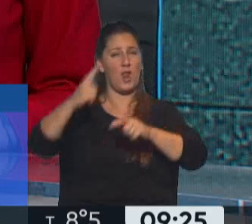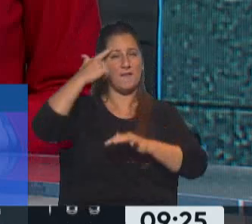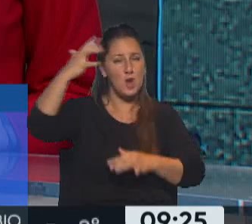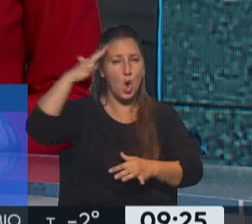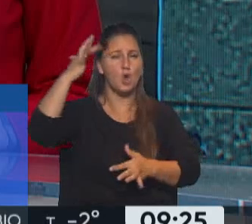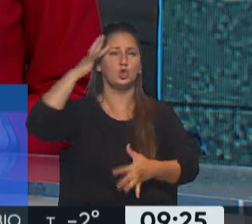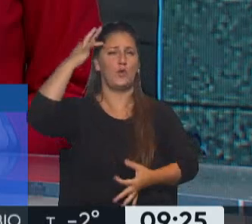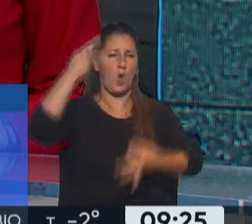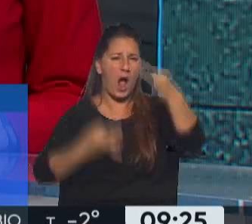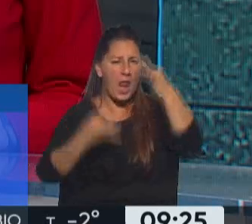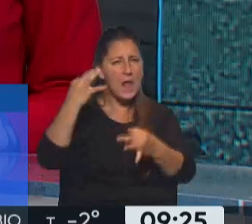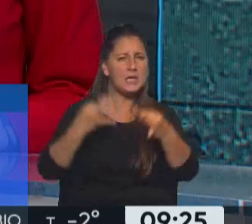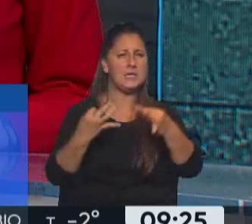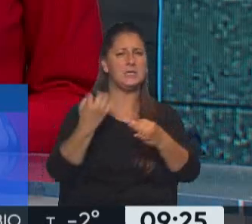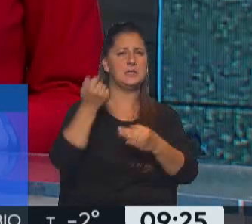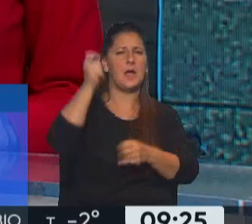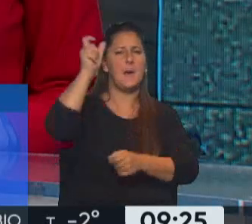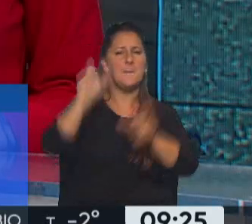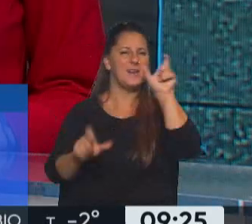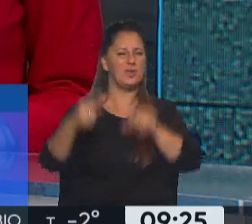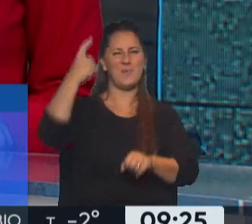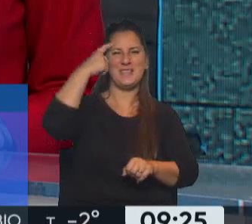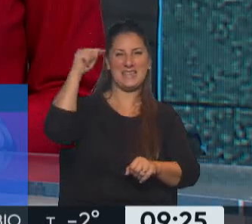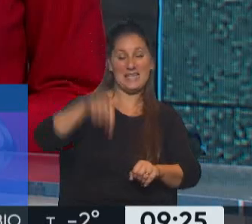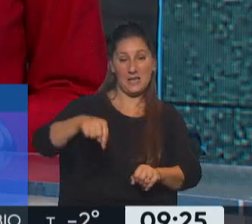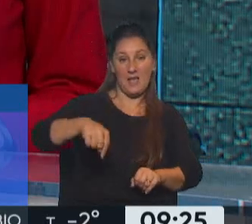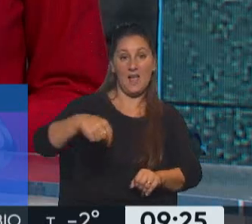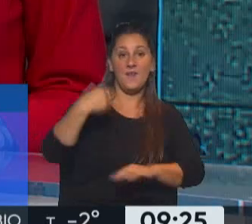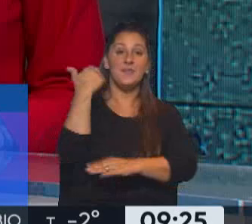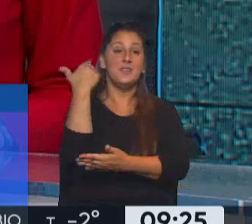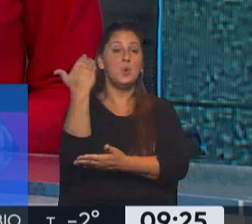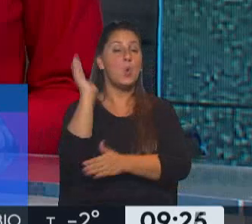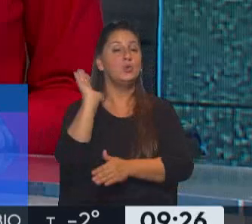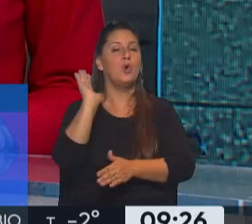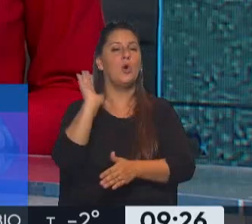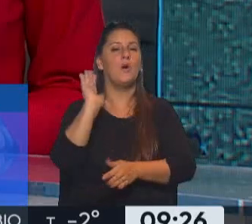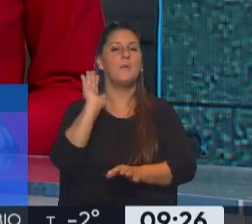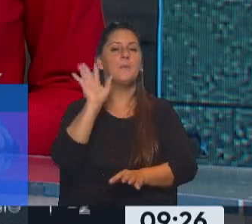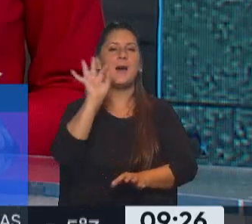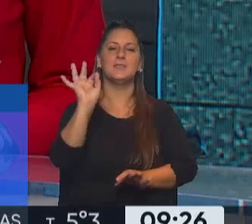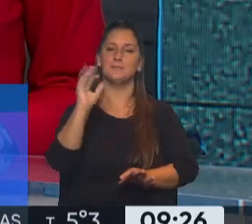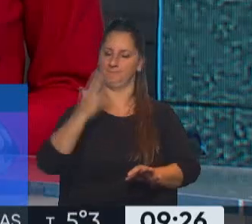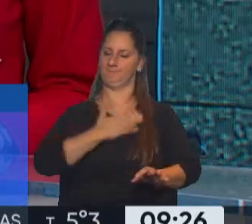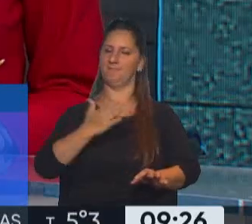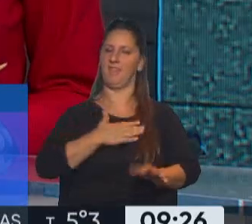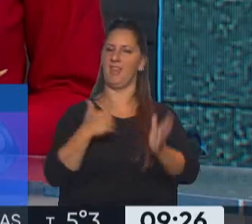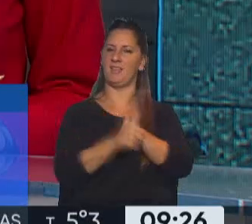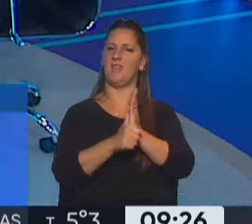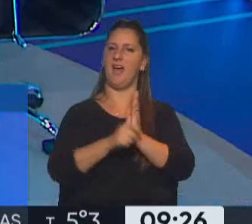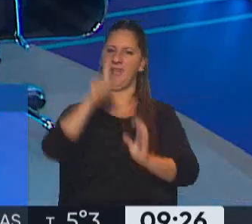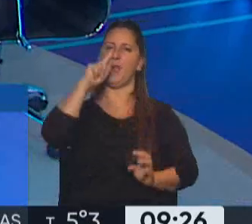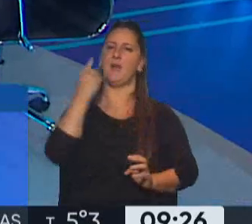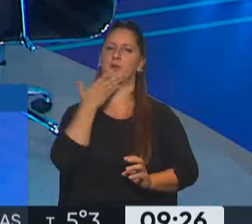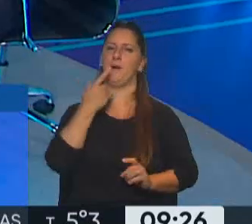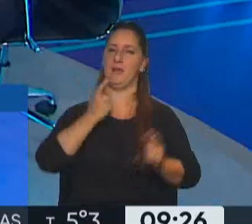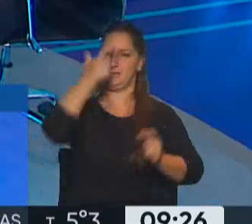pensadores o algunos creen que quizás en este discurso sea un discurso más Alberto puro. Sí,